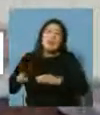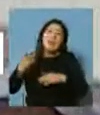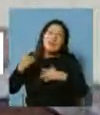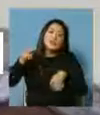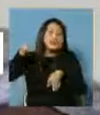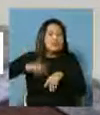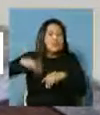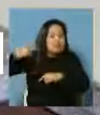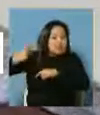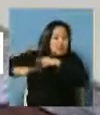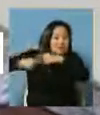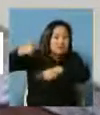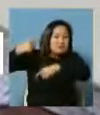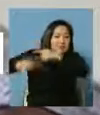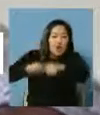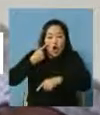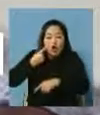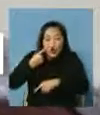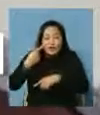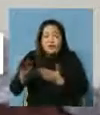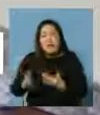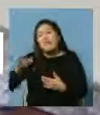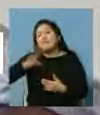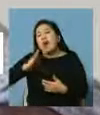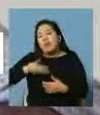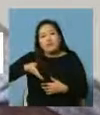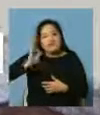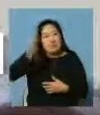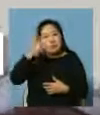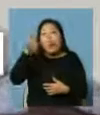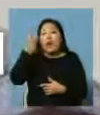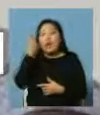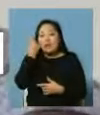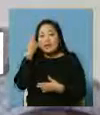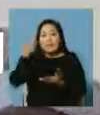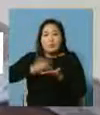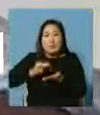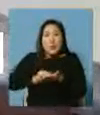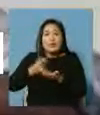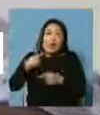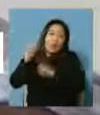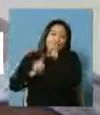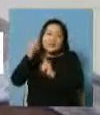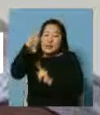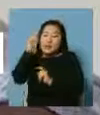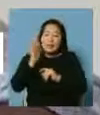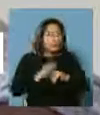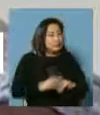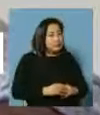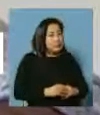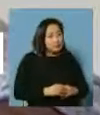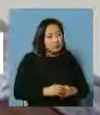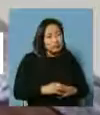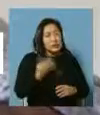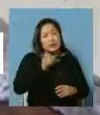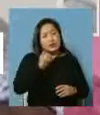buen tiempo resolverlo y conocerlo. No, quedan muchas cosas por saber, pero muchísimas ya se saben, ¿no? Doctor,